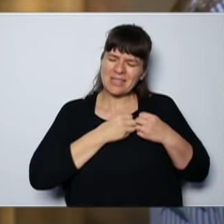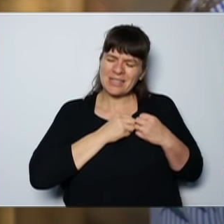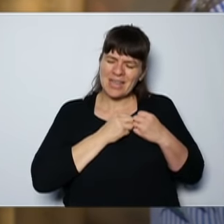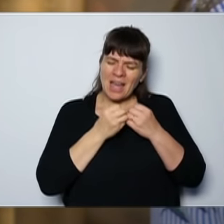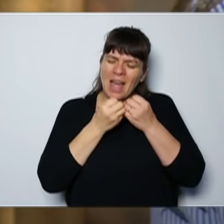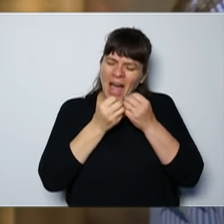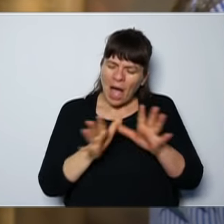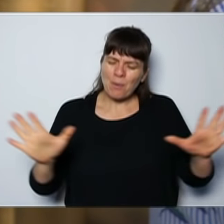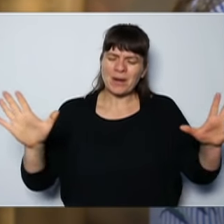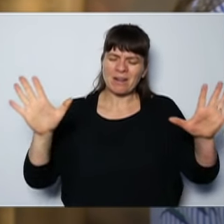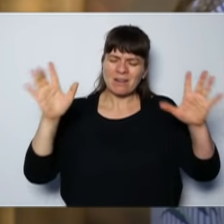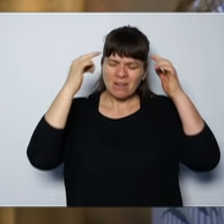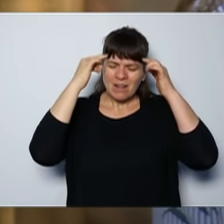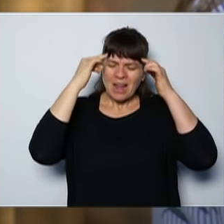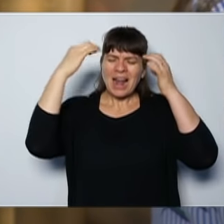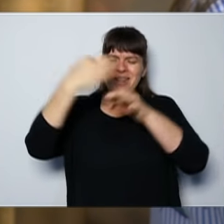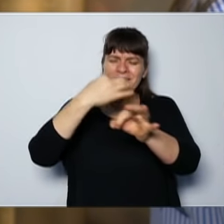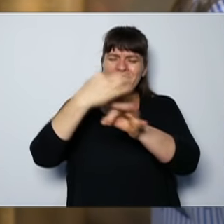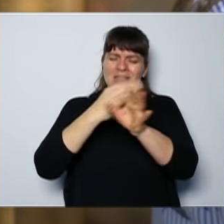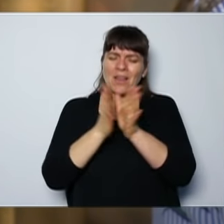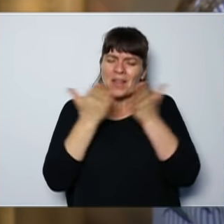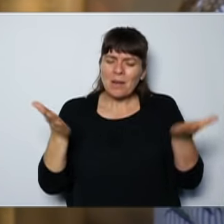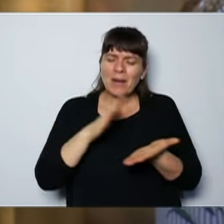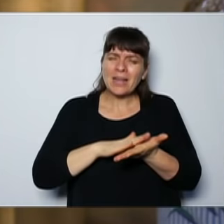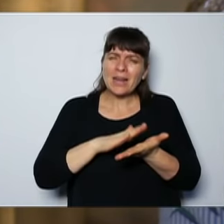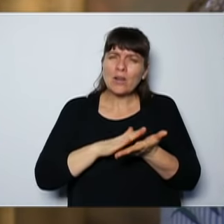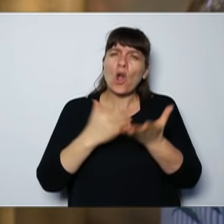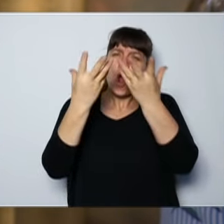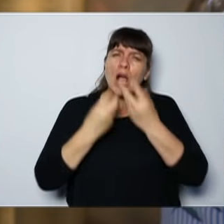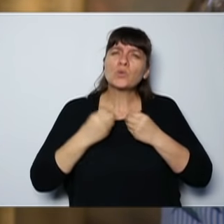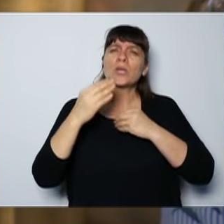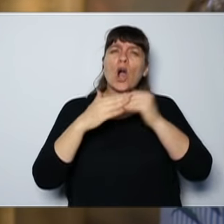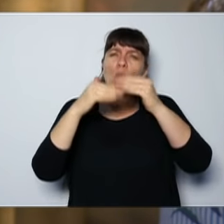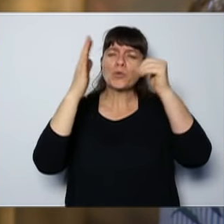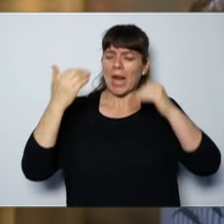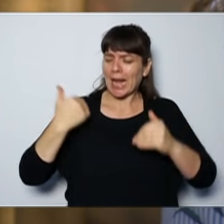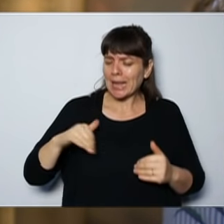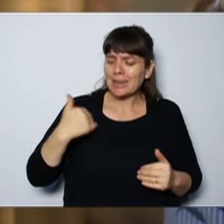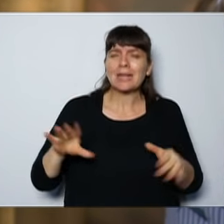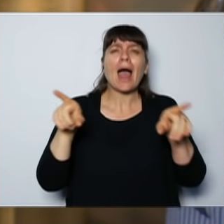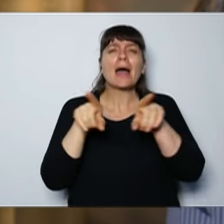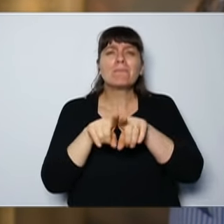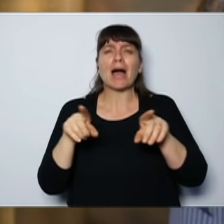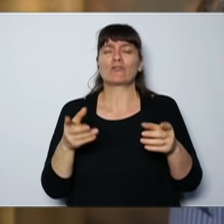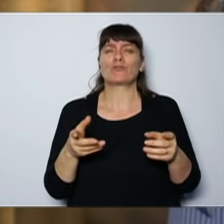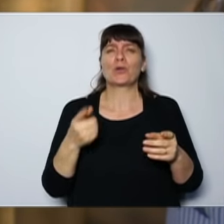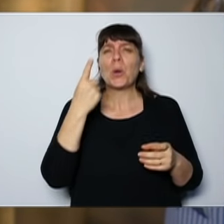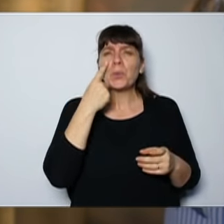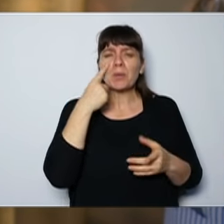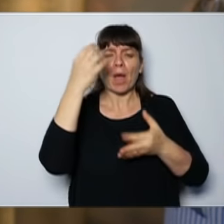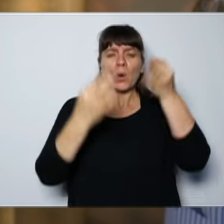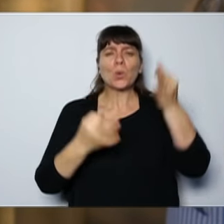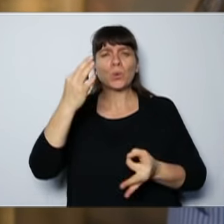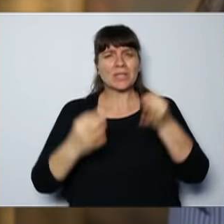a la enseñanza del Evangelio y nos ayuden a construir una patria de hermanos donde se viva